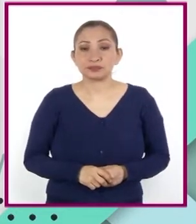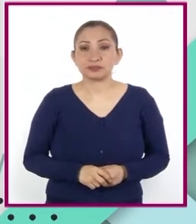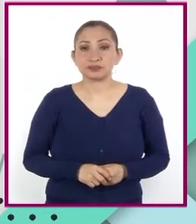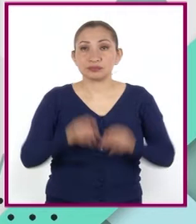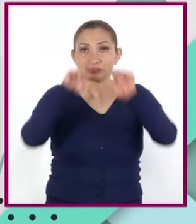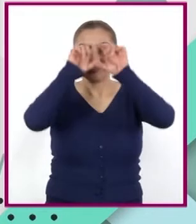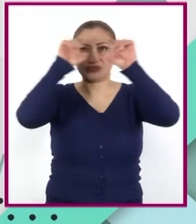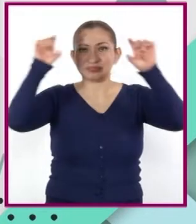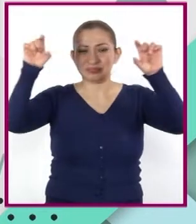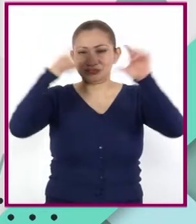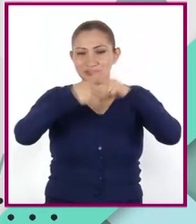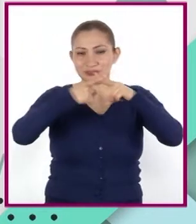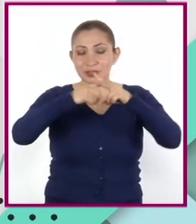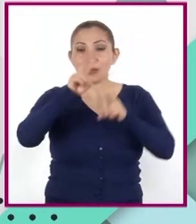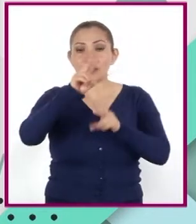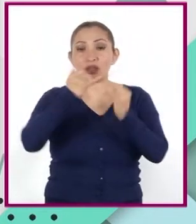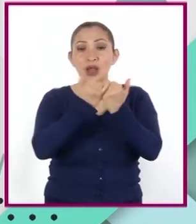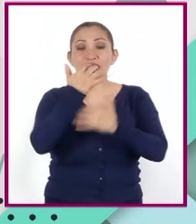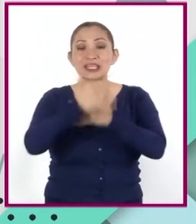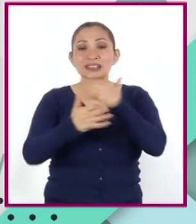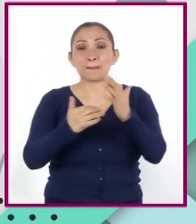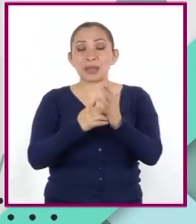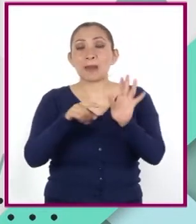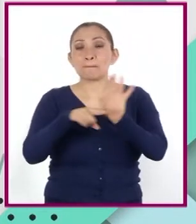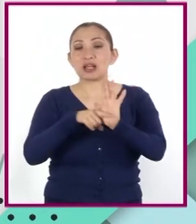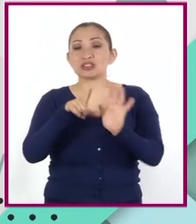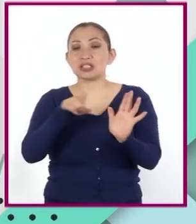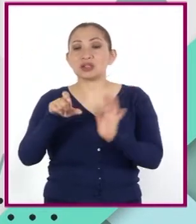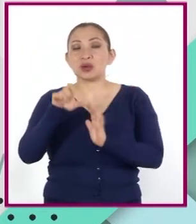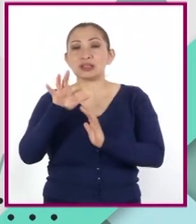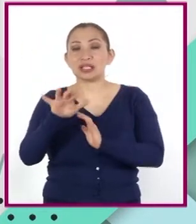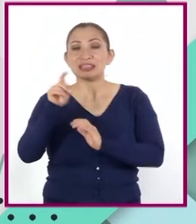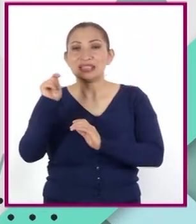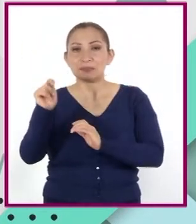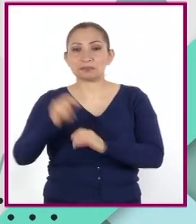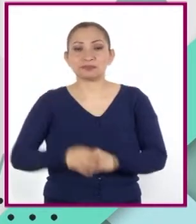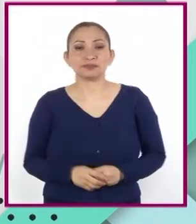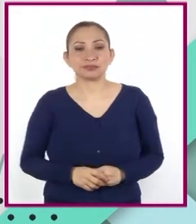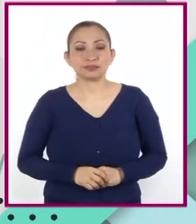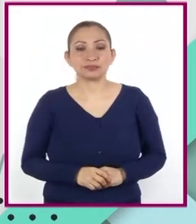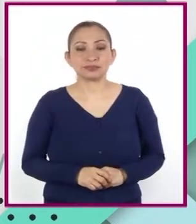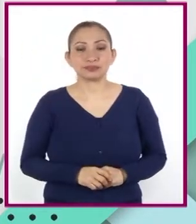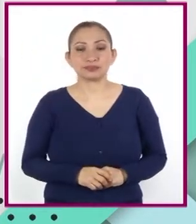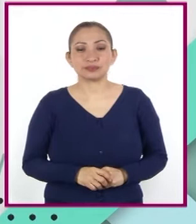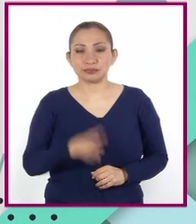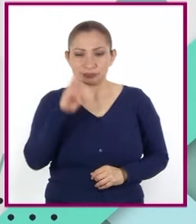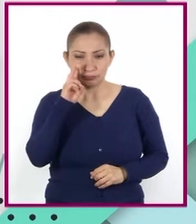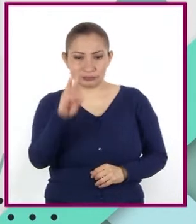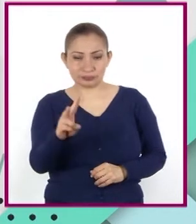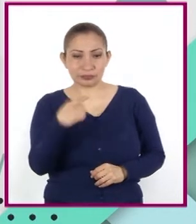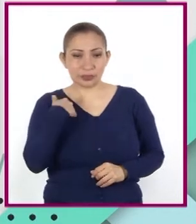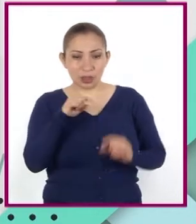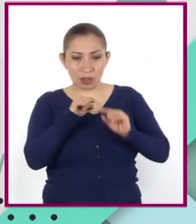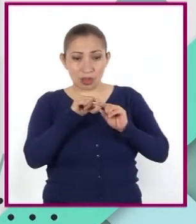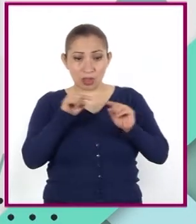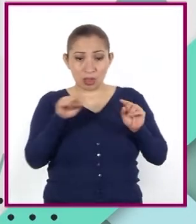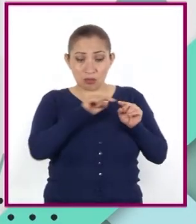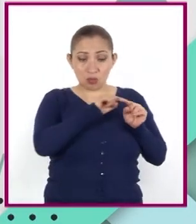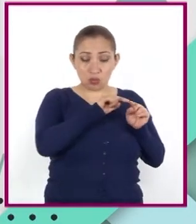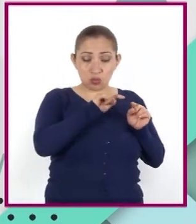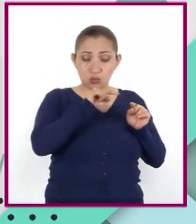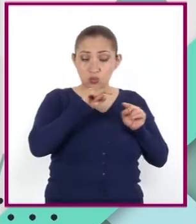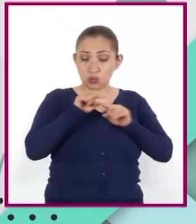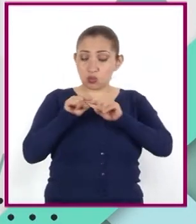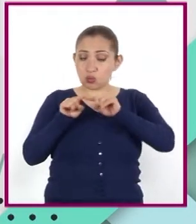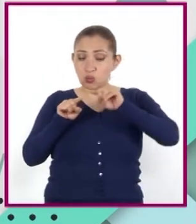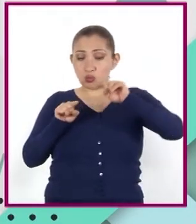Escribimos la expresión b es igual a 15.000 menos 750t. Y obtenemos una línea recta cuyo punto